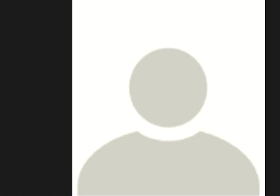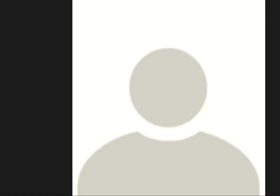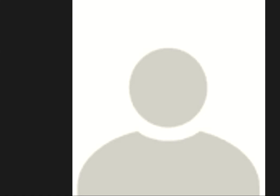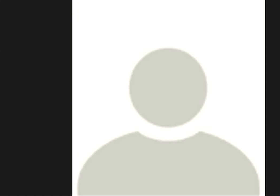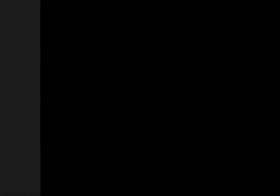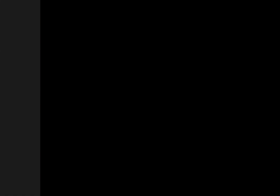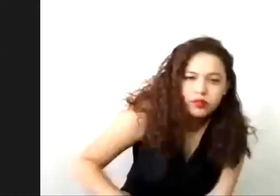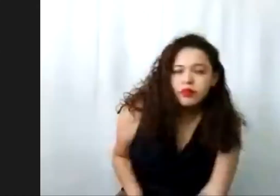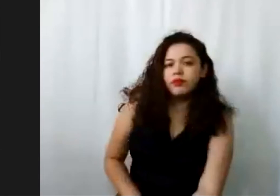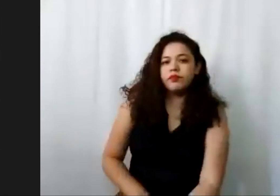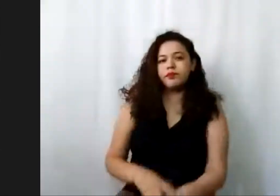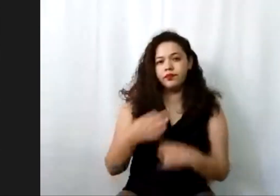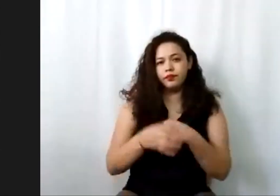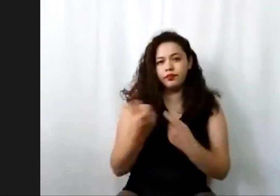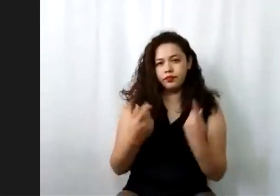Si